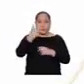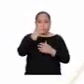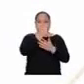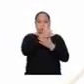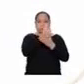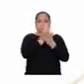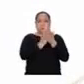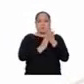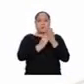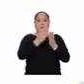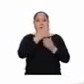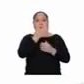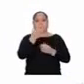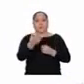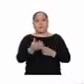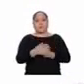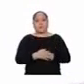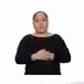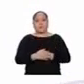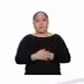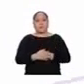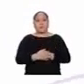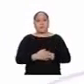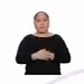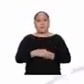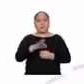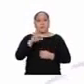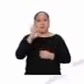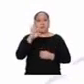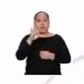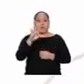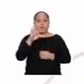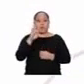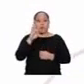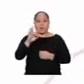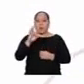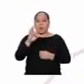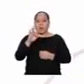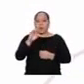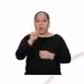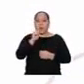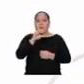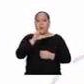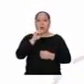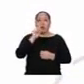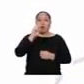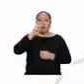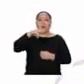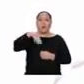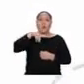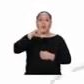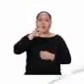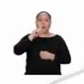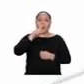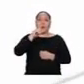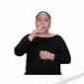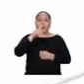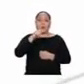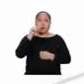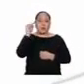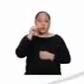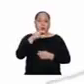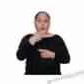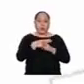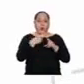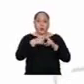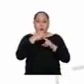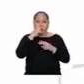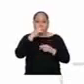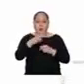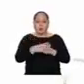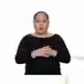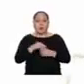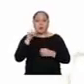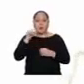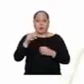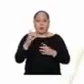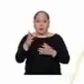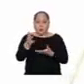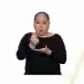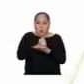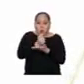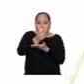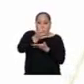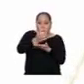columna, la de frecuencia acumulada. Como su nombre lo dice, este tipo de frecuencia